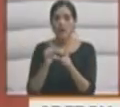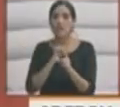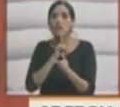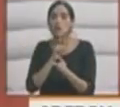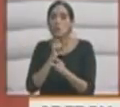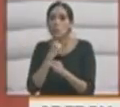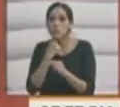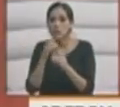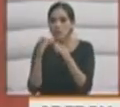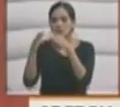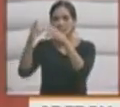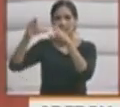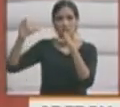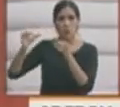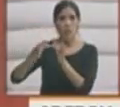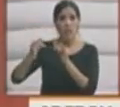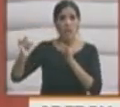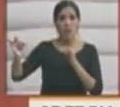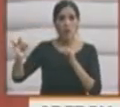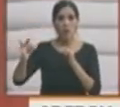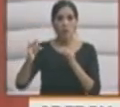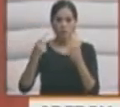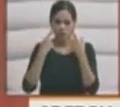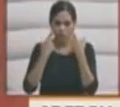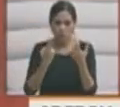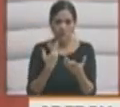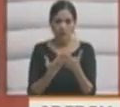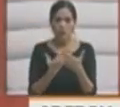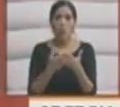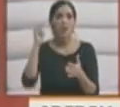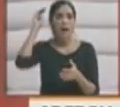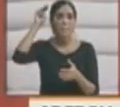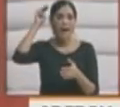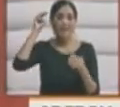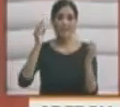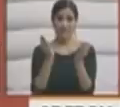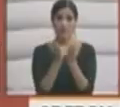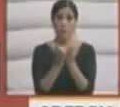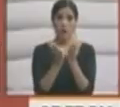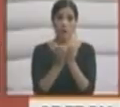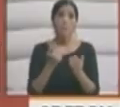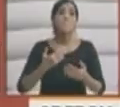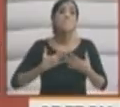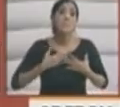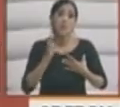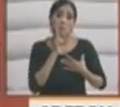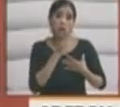un testimonio que me conmovió de una maestra de escuela, mi madre es maestra de escuela,